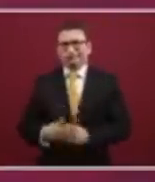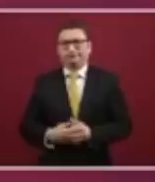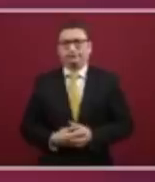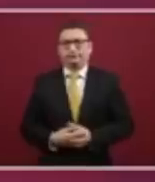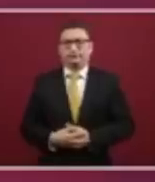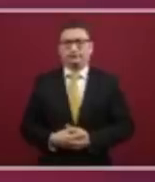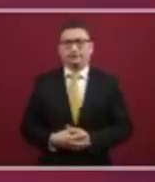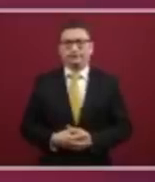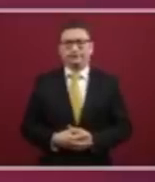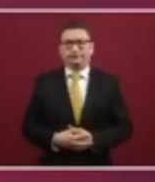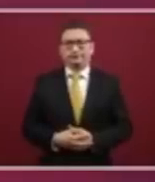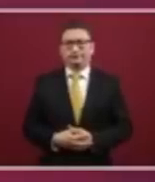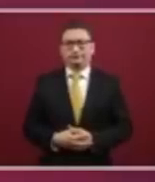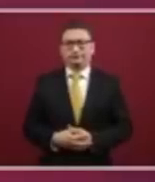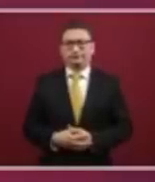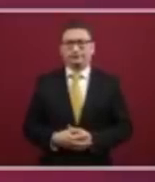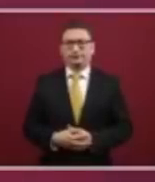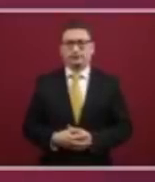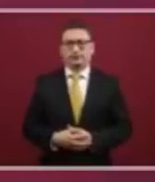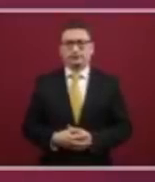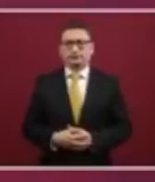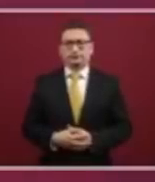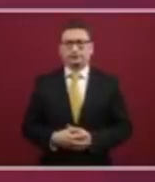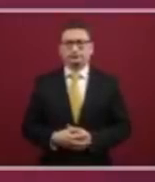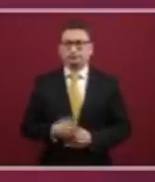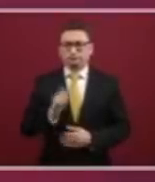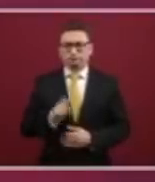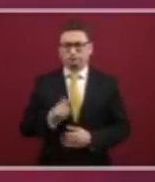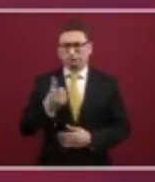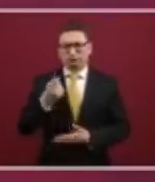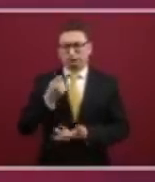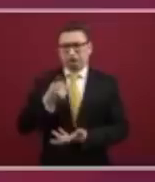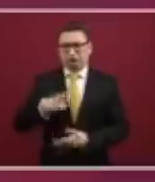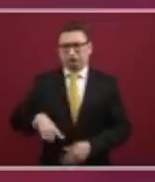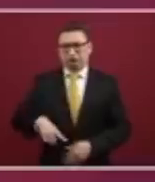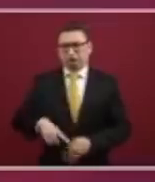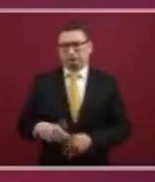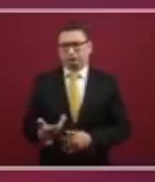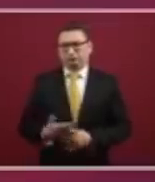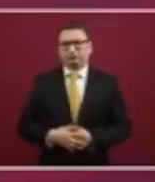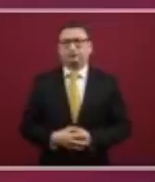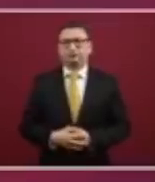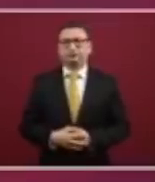esos recursos, que es el presupuesto. Entonces,